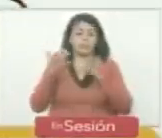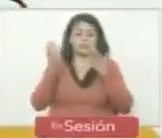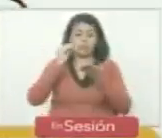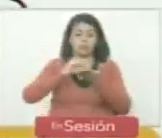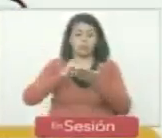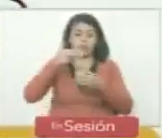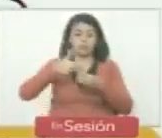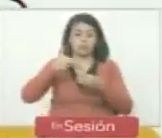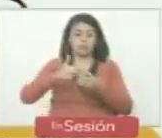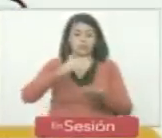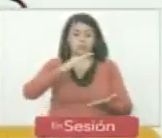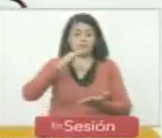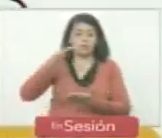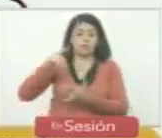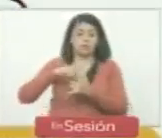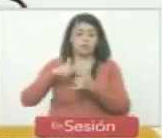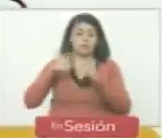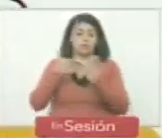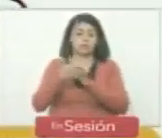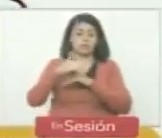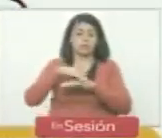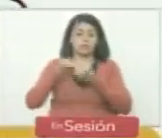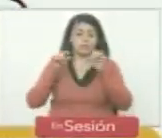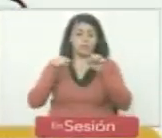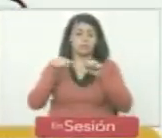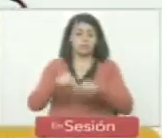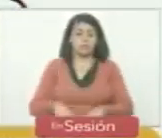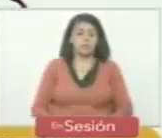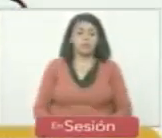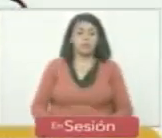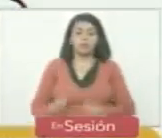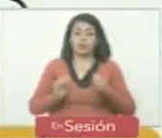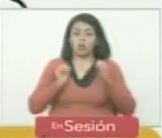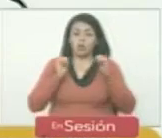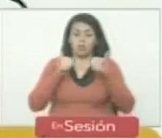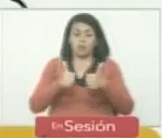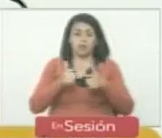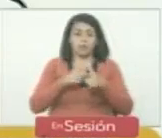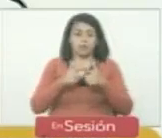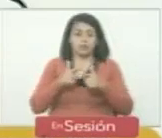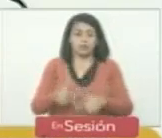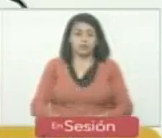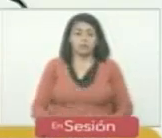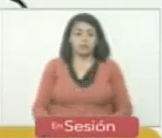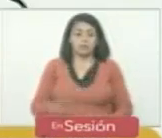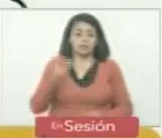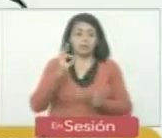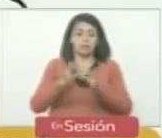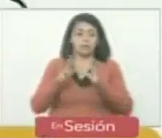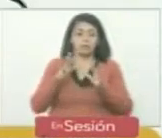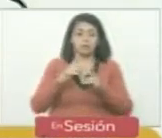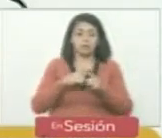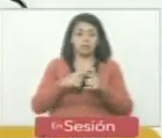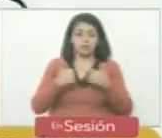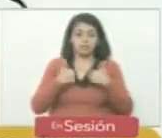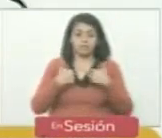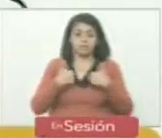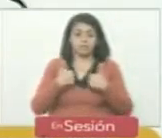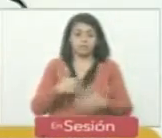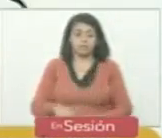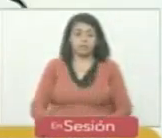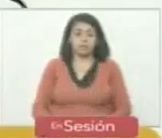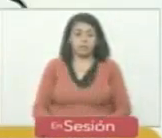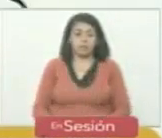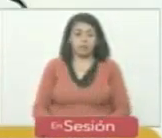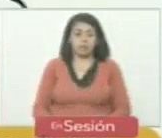reabastecimiento de combustible. Allí empieza la suerte de viacrucis de